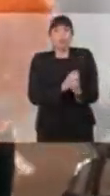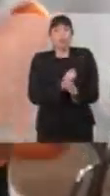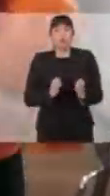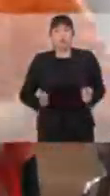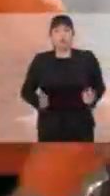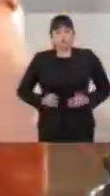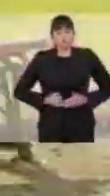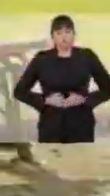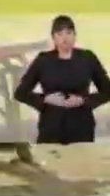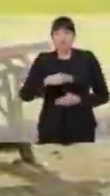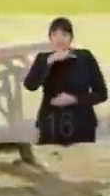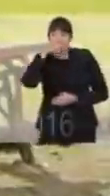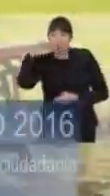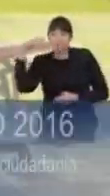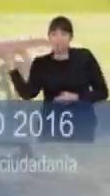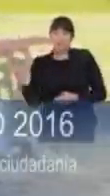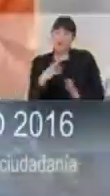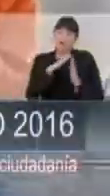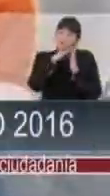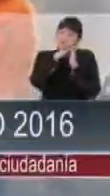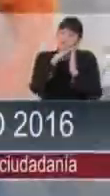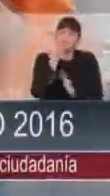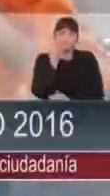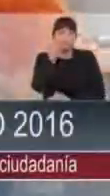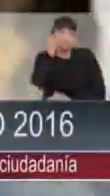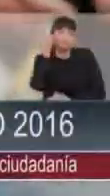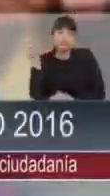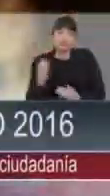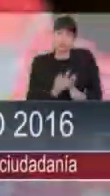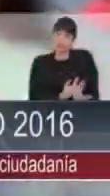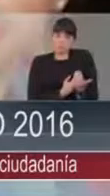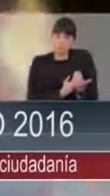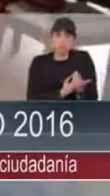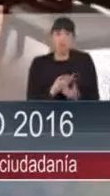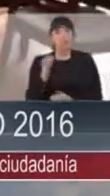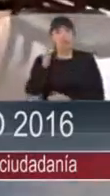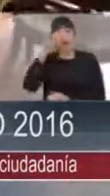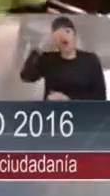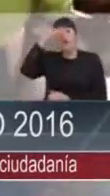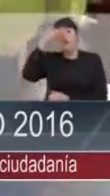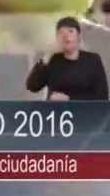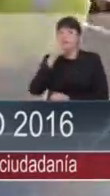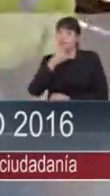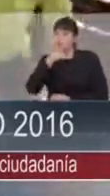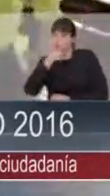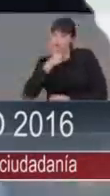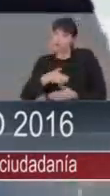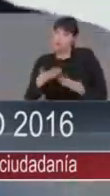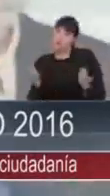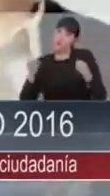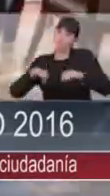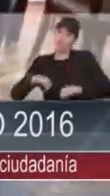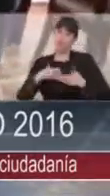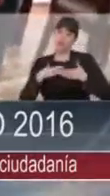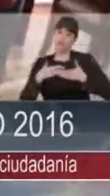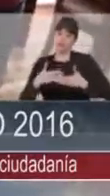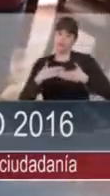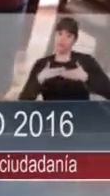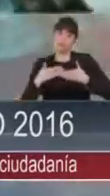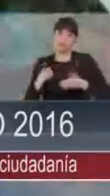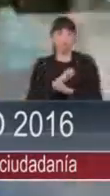En cuanto a las embarazadas, Nayara enumeró las complicaciones al respirar: respiración rápida y ruidosa, tos o